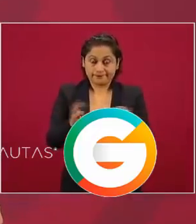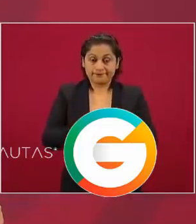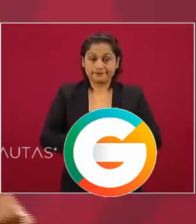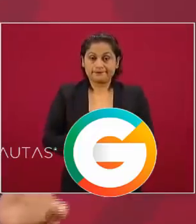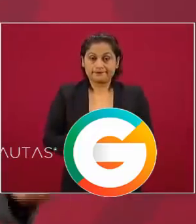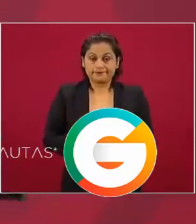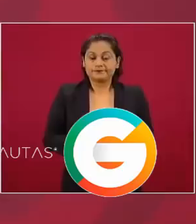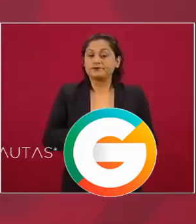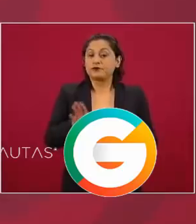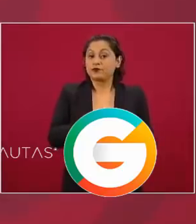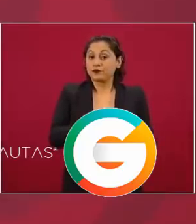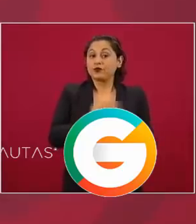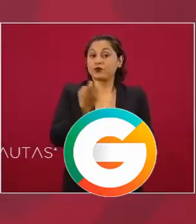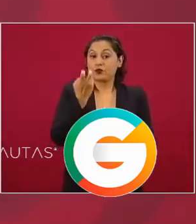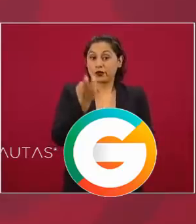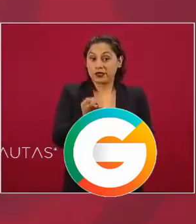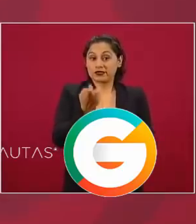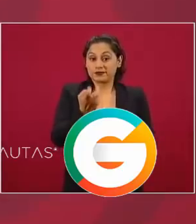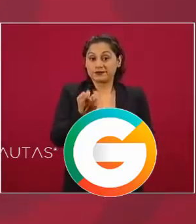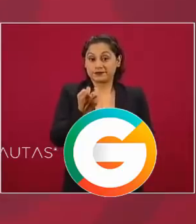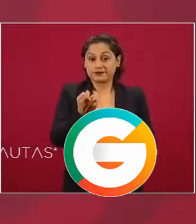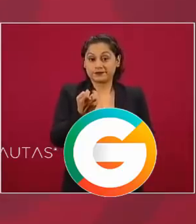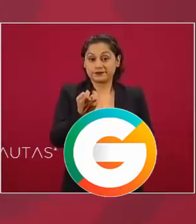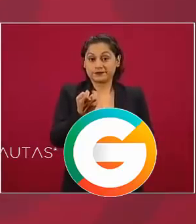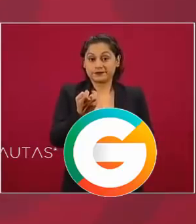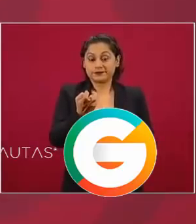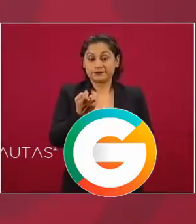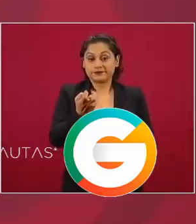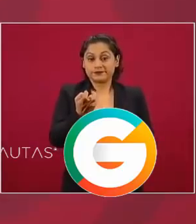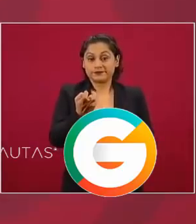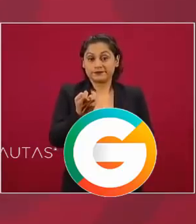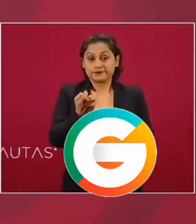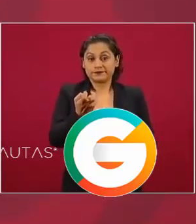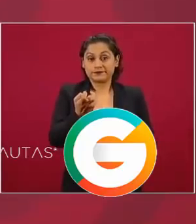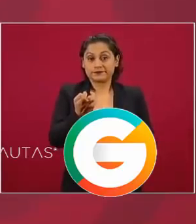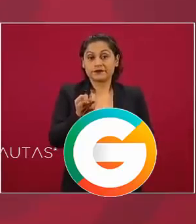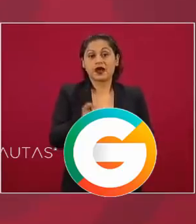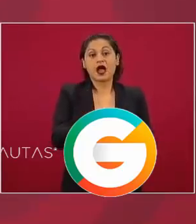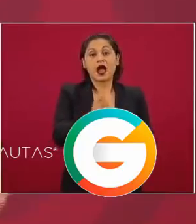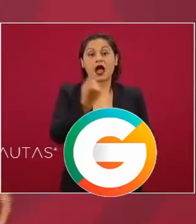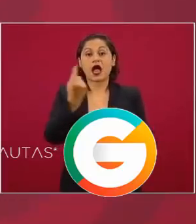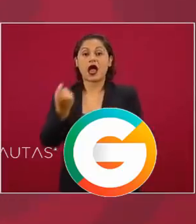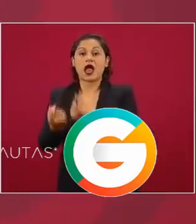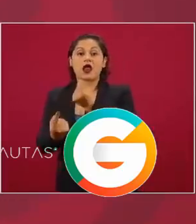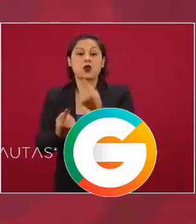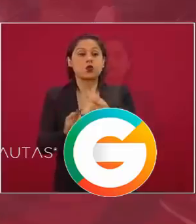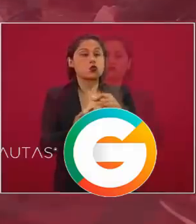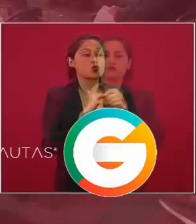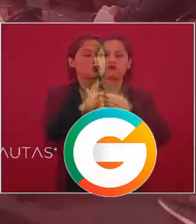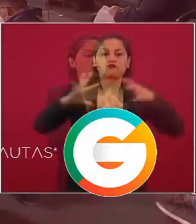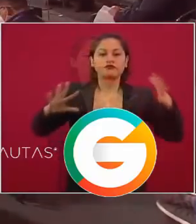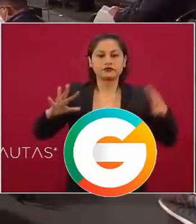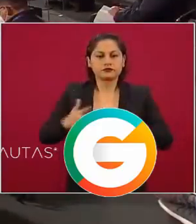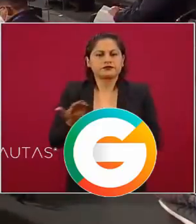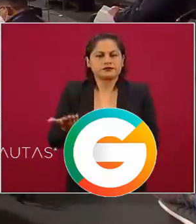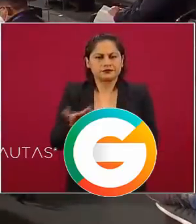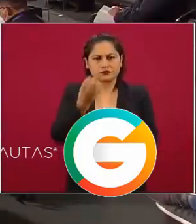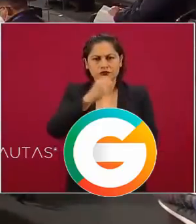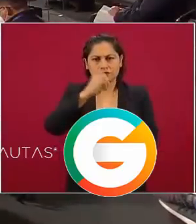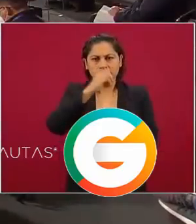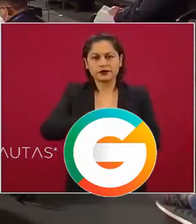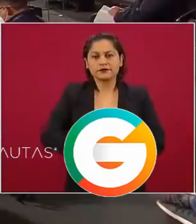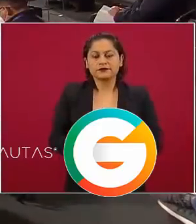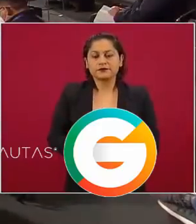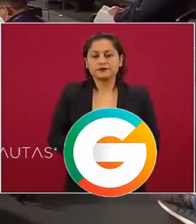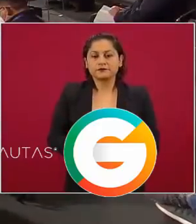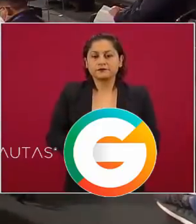Judicial. Además de instar a los gobernadores a consultar con sus ciudadanos, si de verdad es la ruta que quieren seguir. Bueno, pues están en